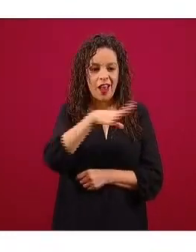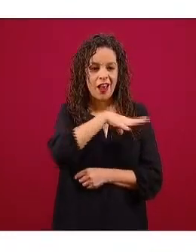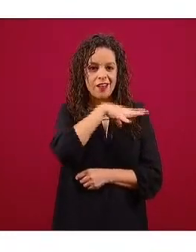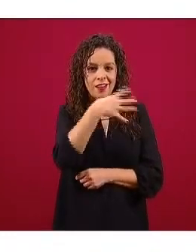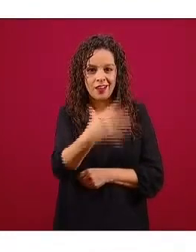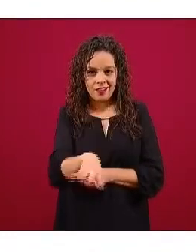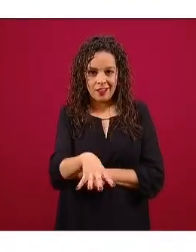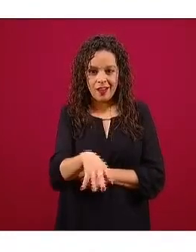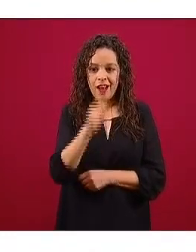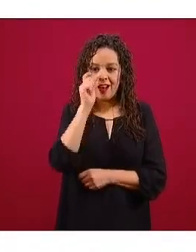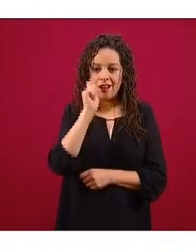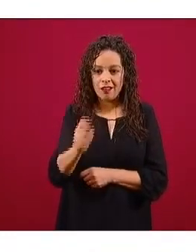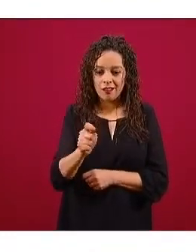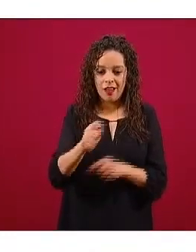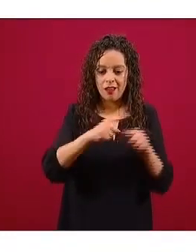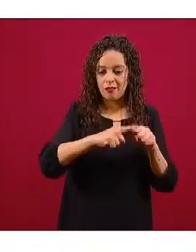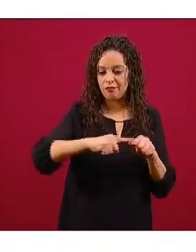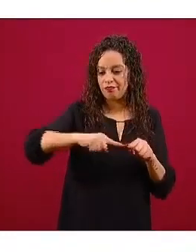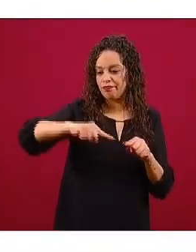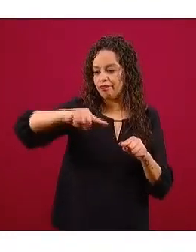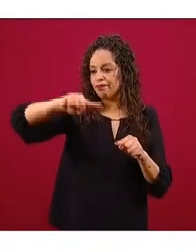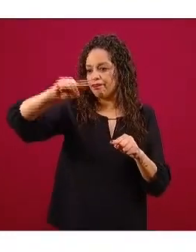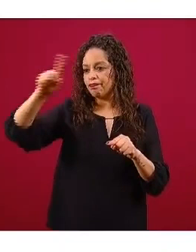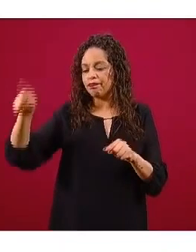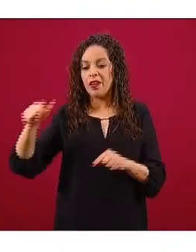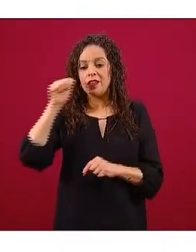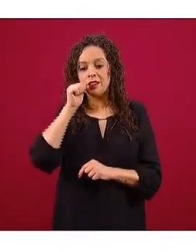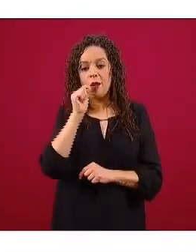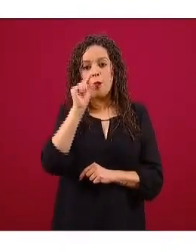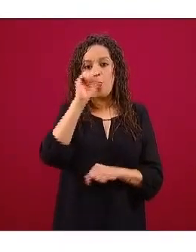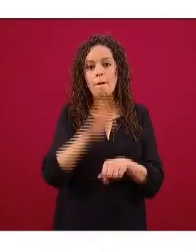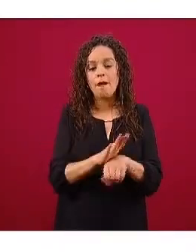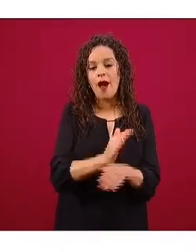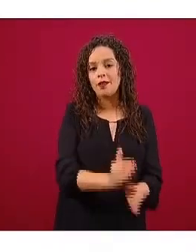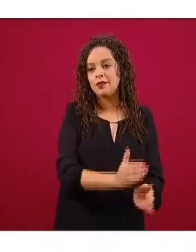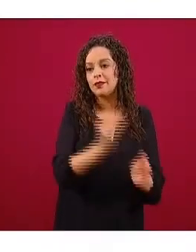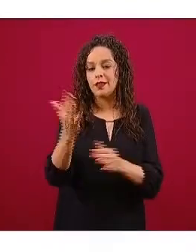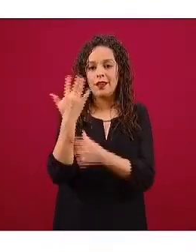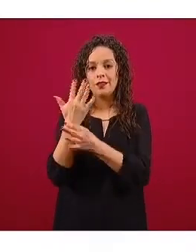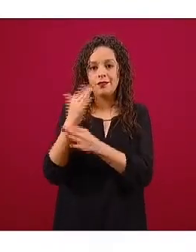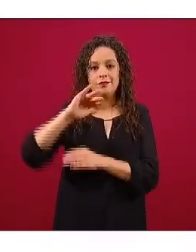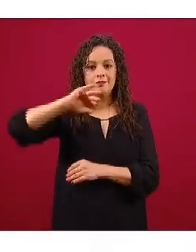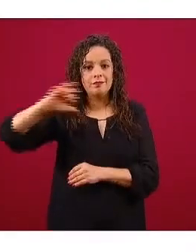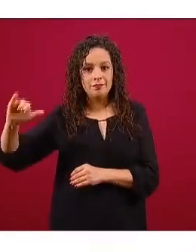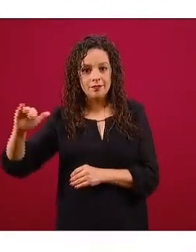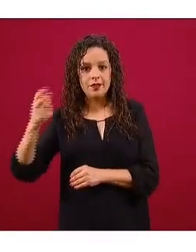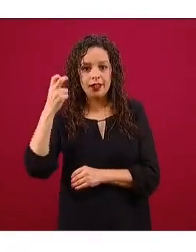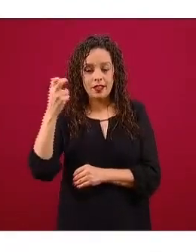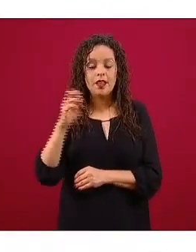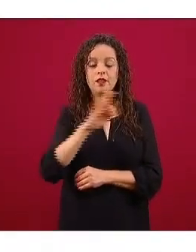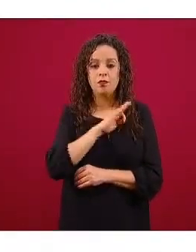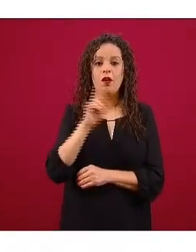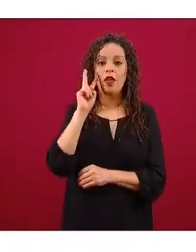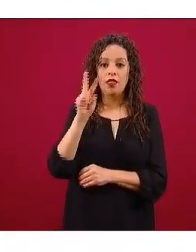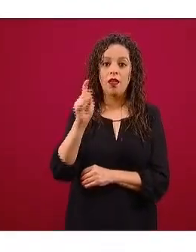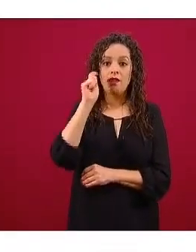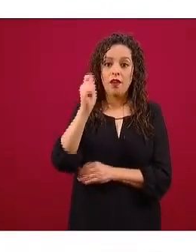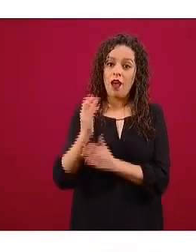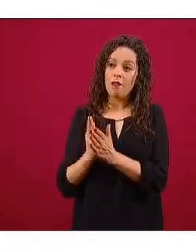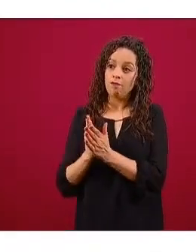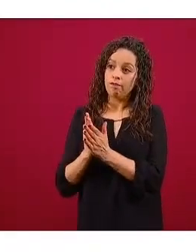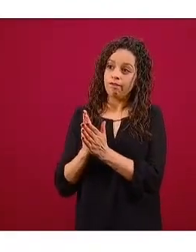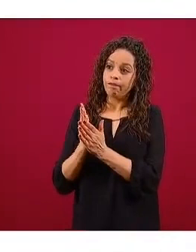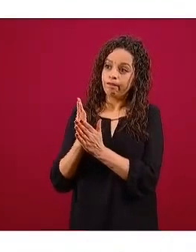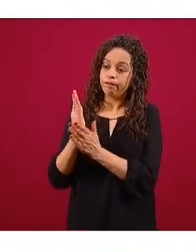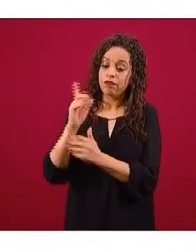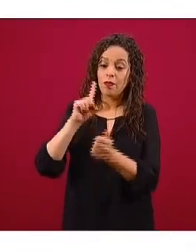la curva que se forma se desplaza un poco hacia la derecha. Vemos una tendencia ascendente que llega hasta el grupo